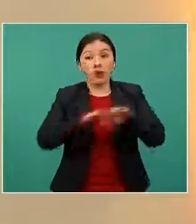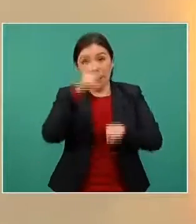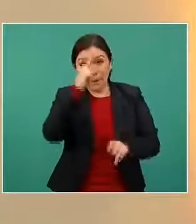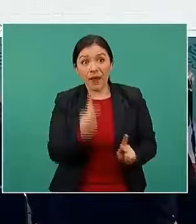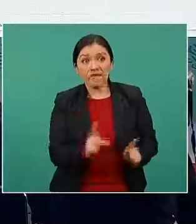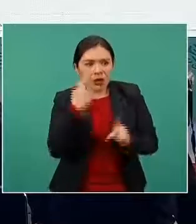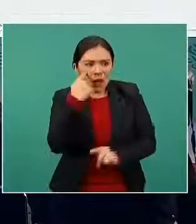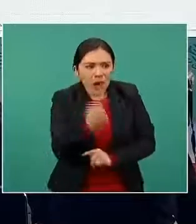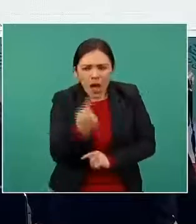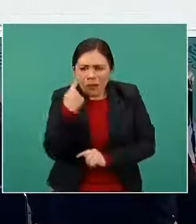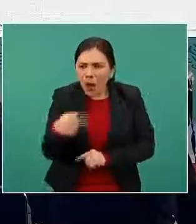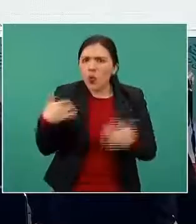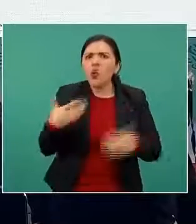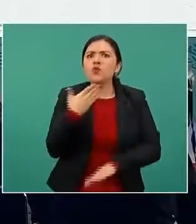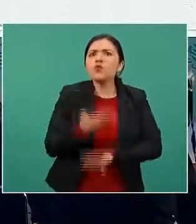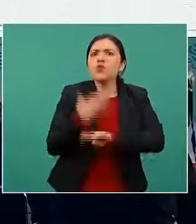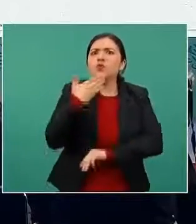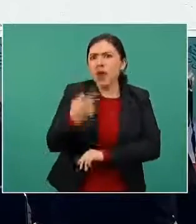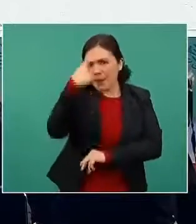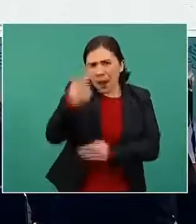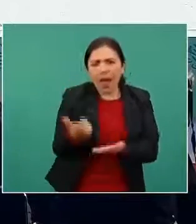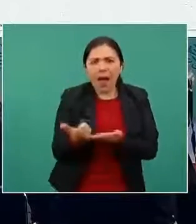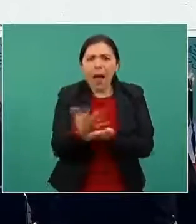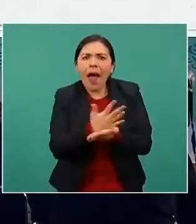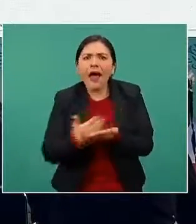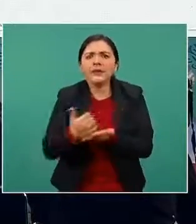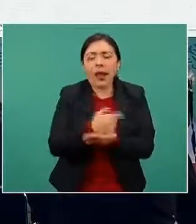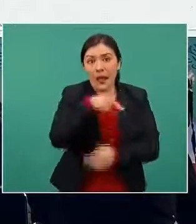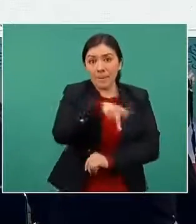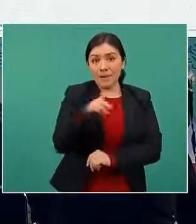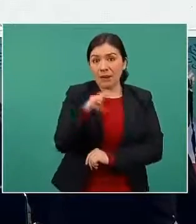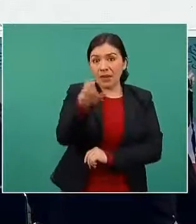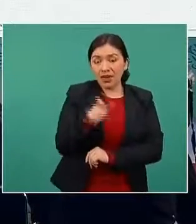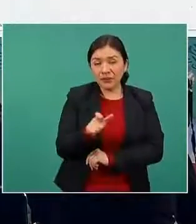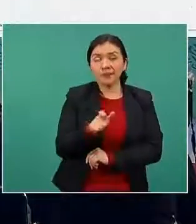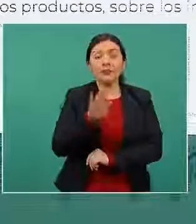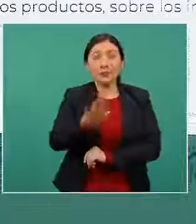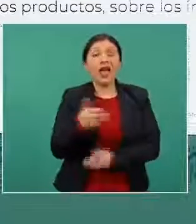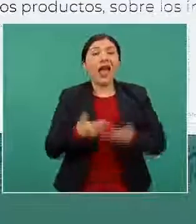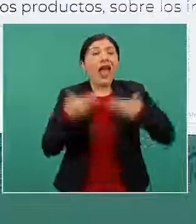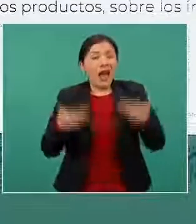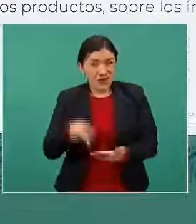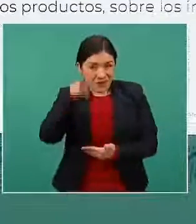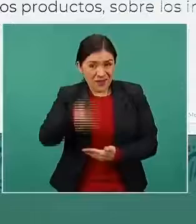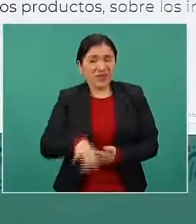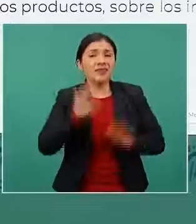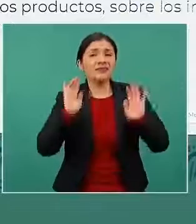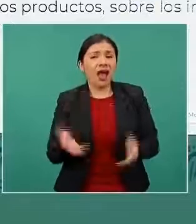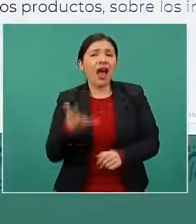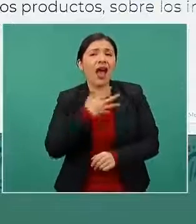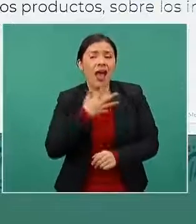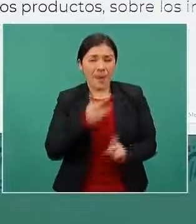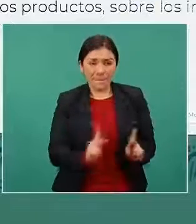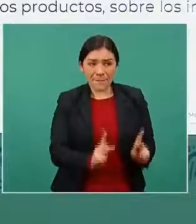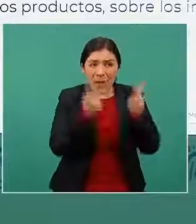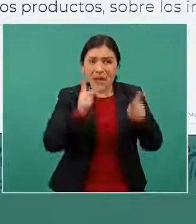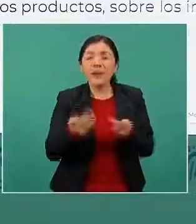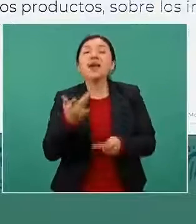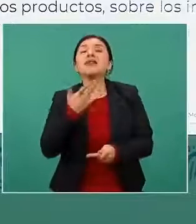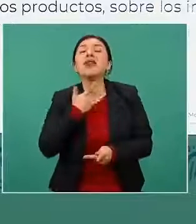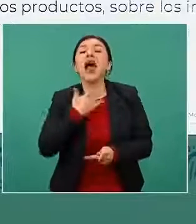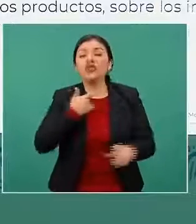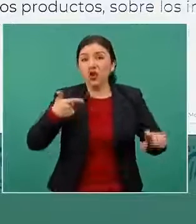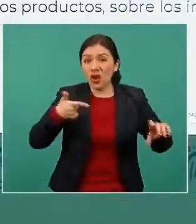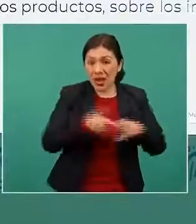de estos productos sobre los ingresos de Petróleos Mexicanos. Decir que hoy día ya la venta de